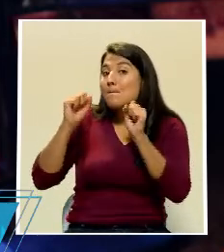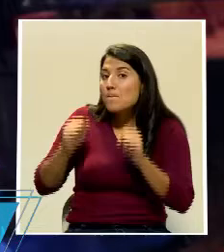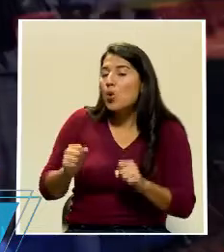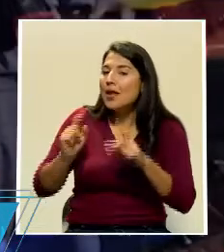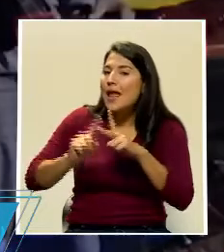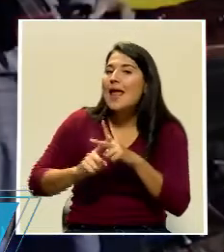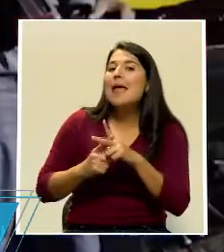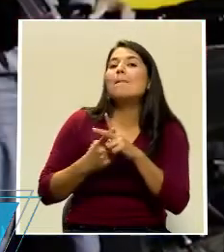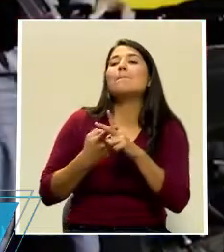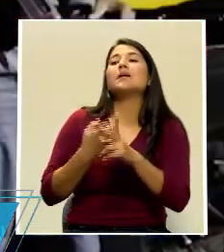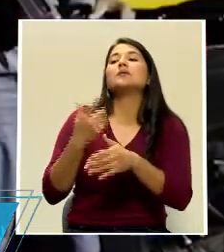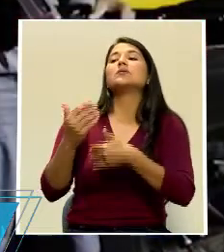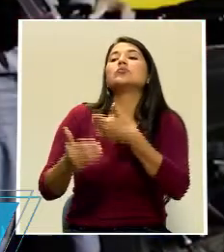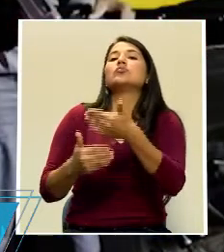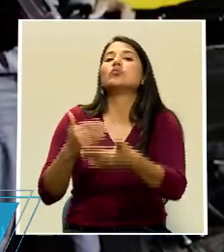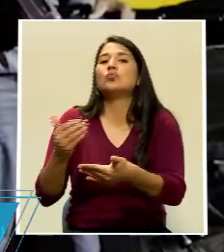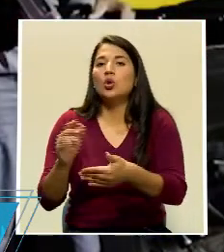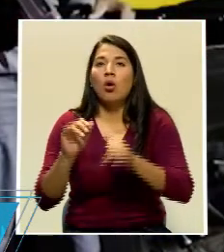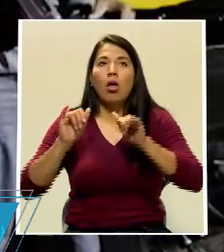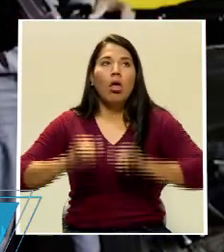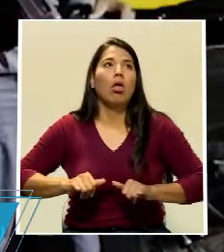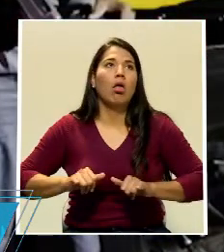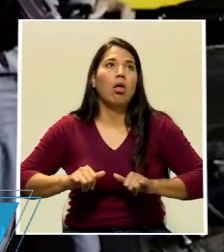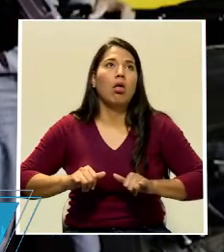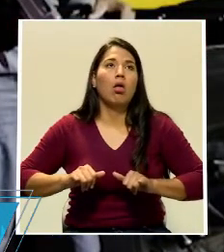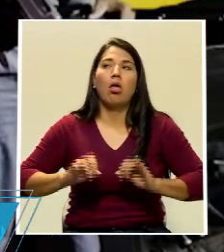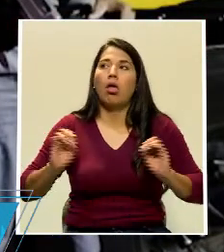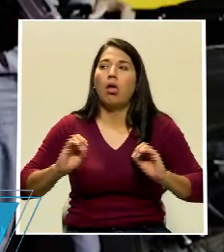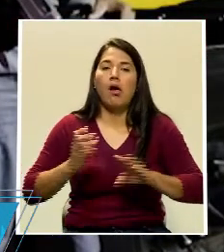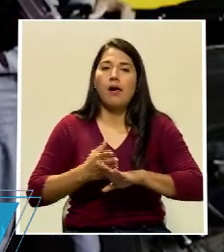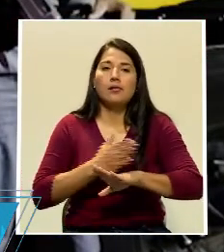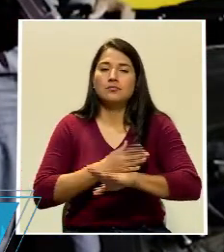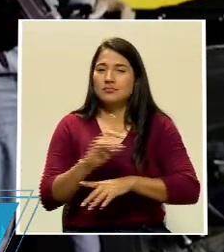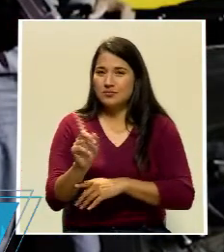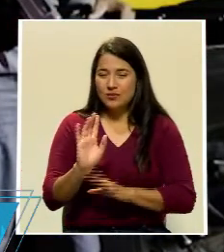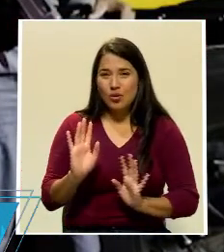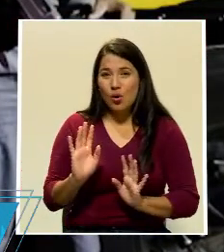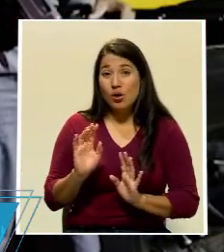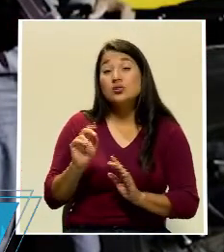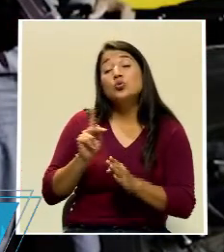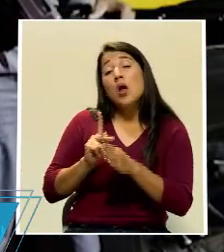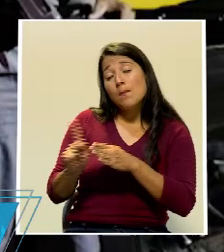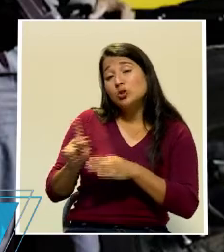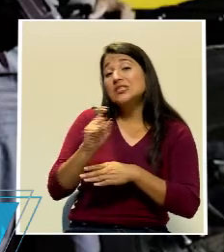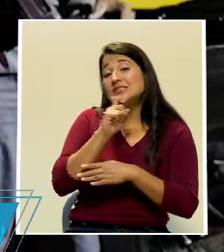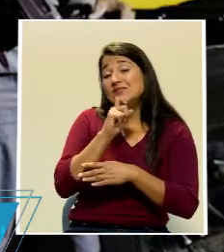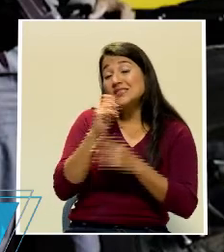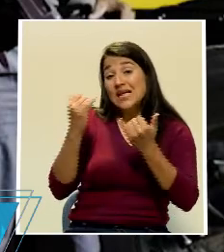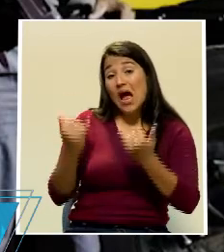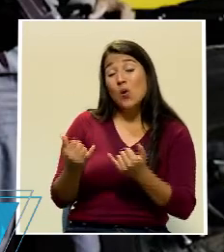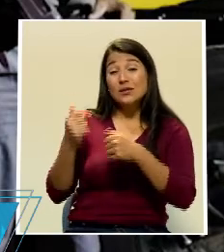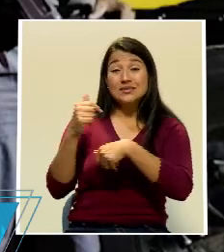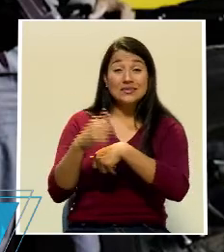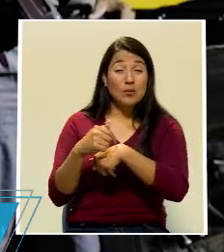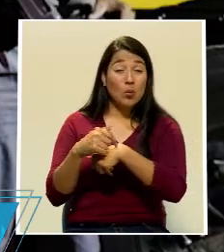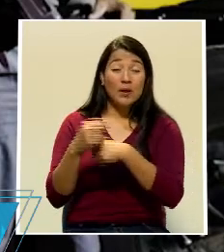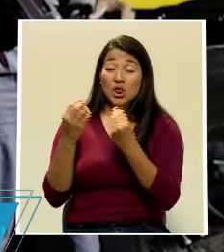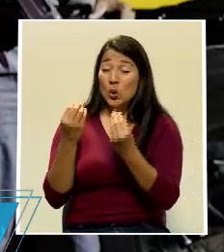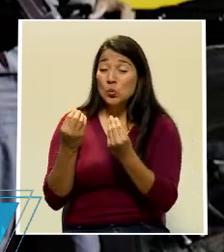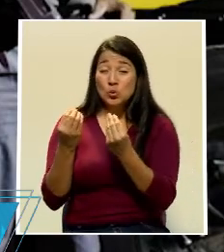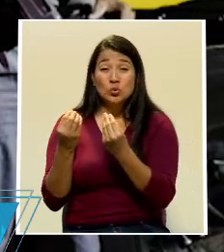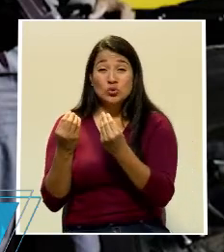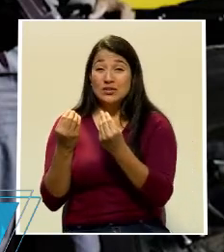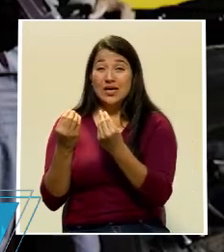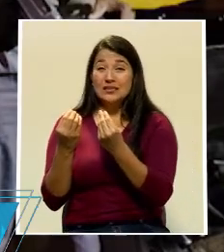mover la profesión y no quedarse en un solo punto como muerto. Porque es una profesión difícil, en este momento que hay tanta saturación